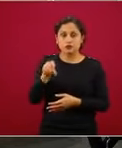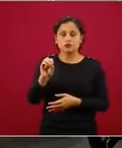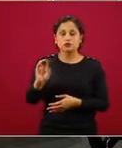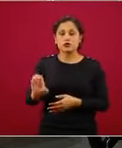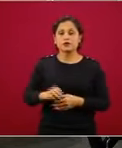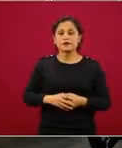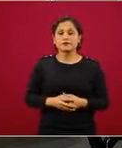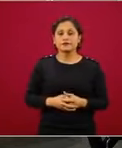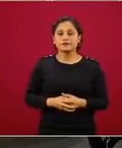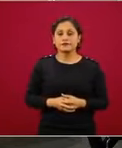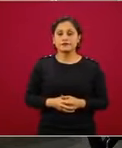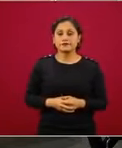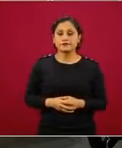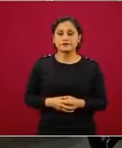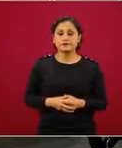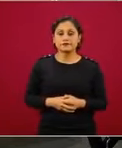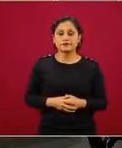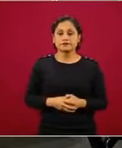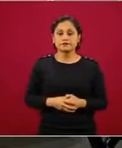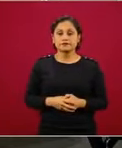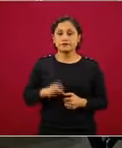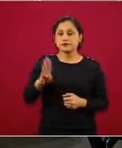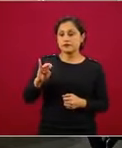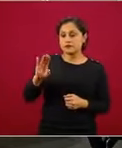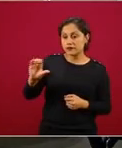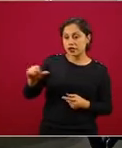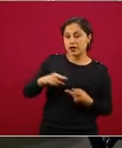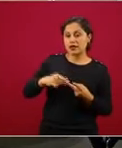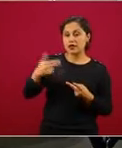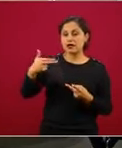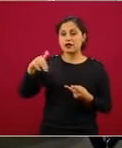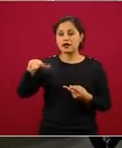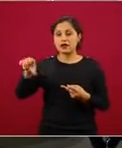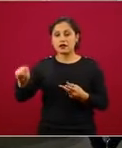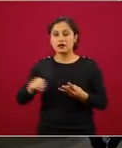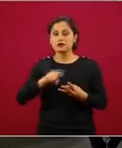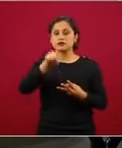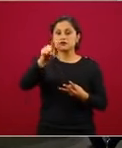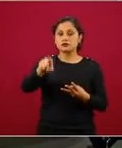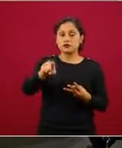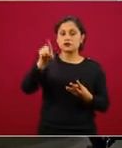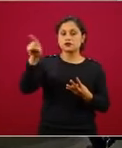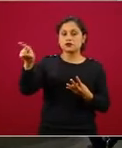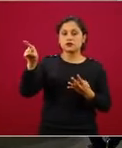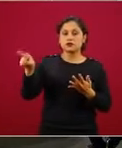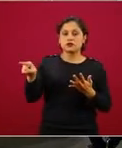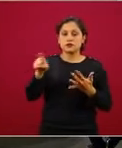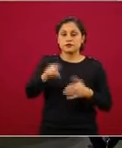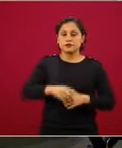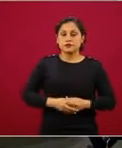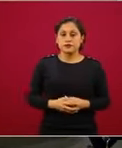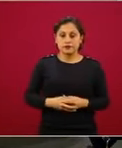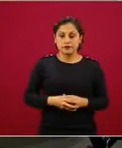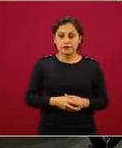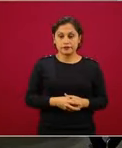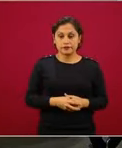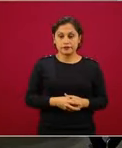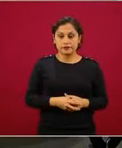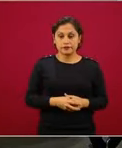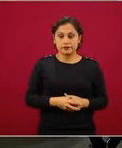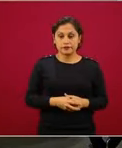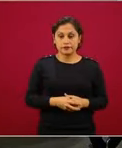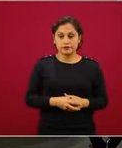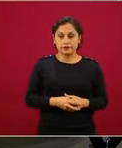Robledo, Bianca Aguirre, Hans Salazar, usted, Araceli, y por acá,